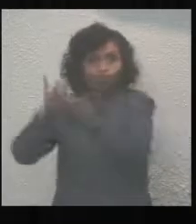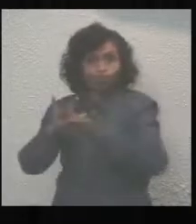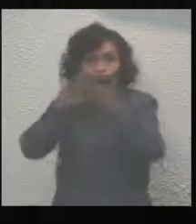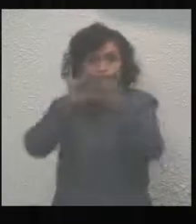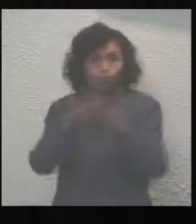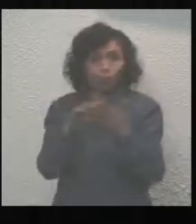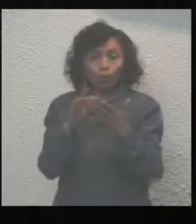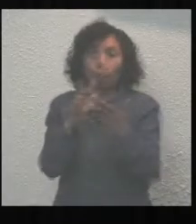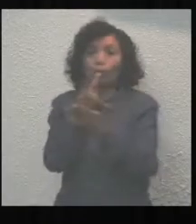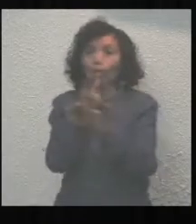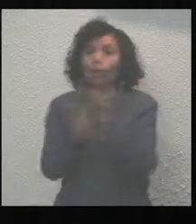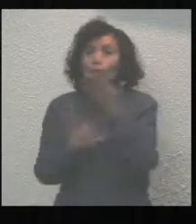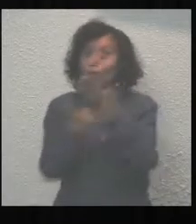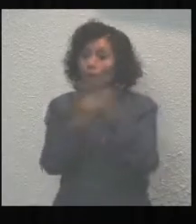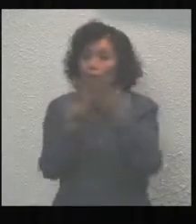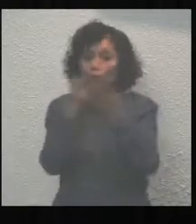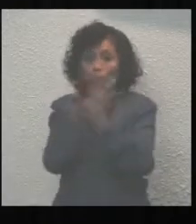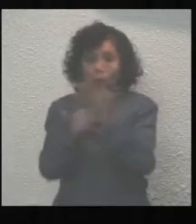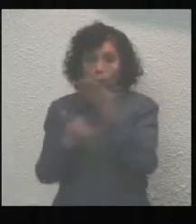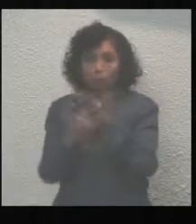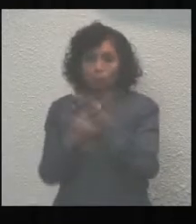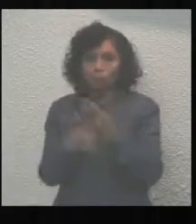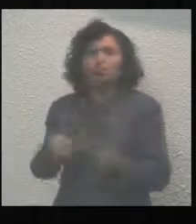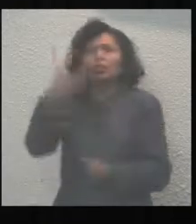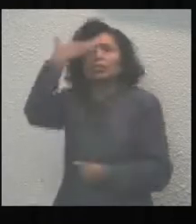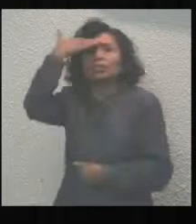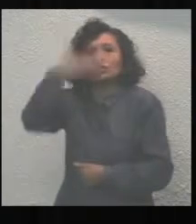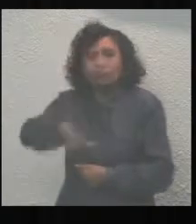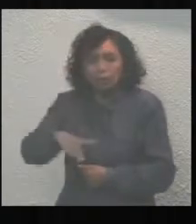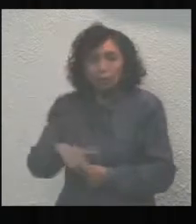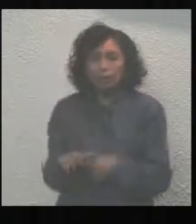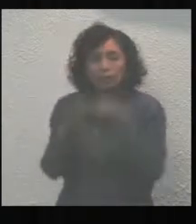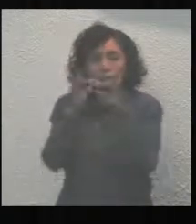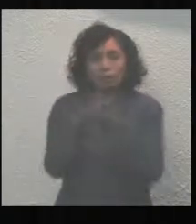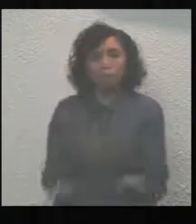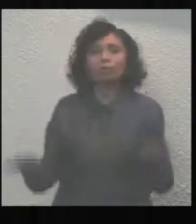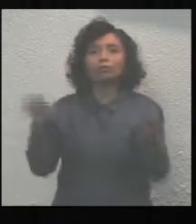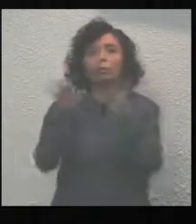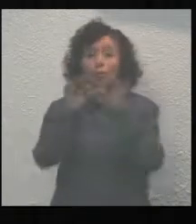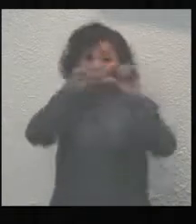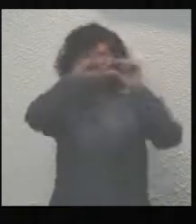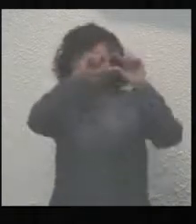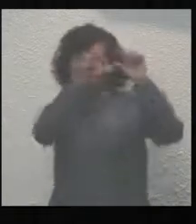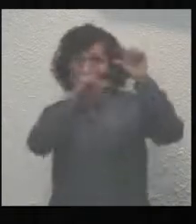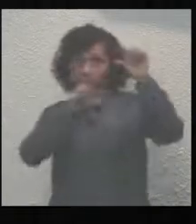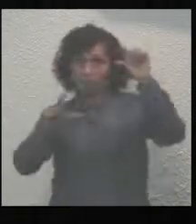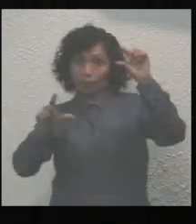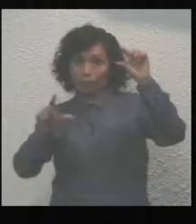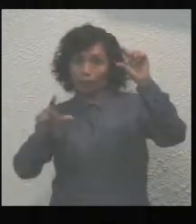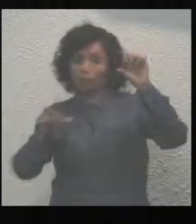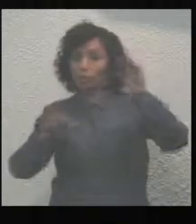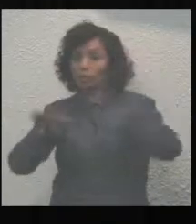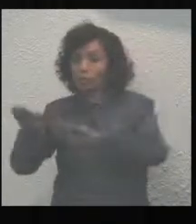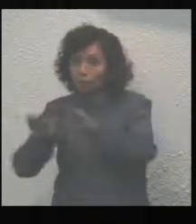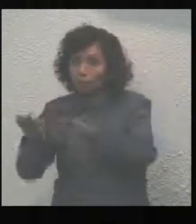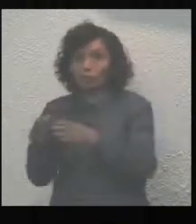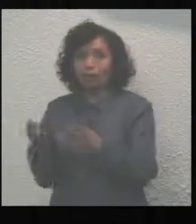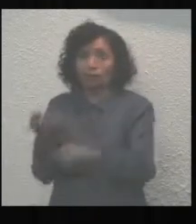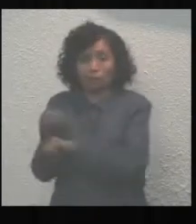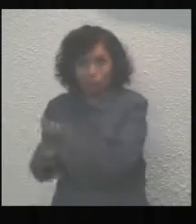proyectos estratégicos porque reconoce la importancia que tiene para la nación la dinámica del caribe mexicano